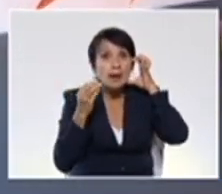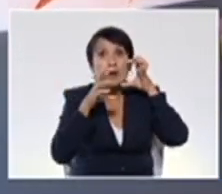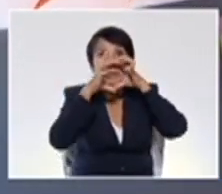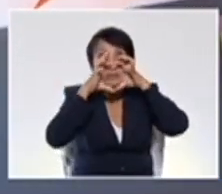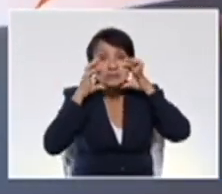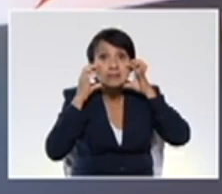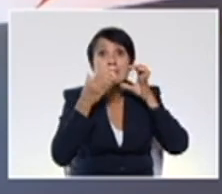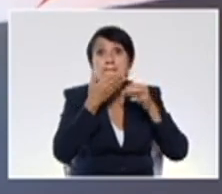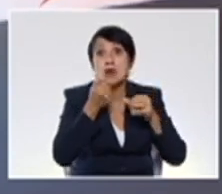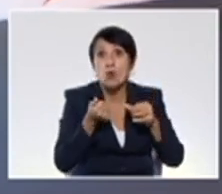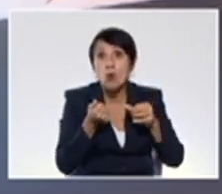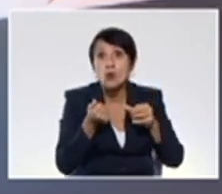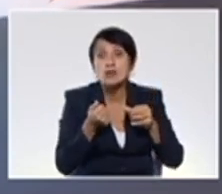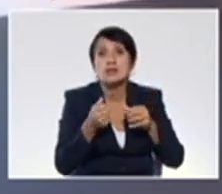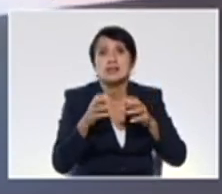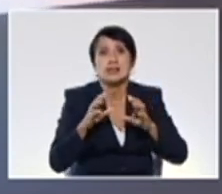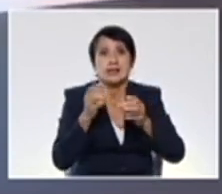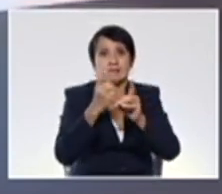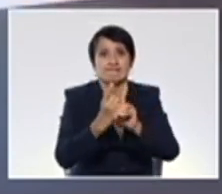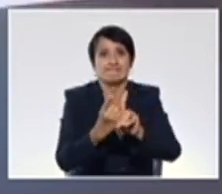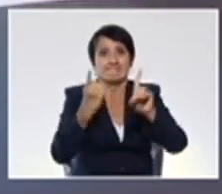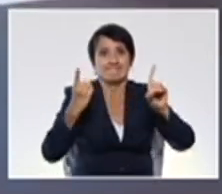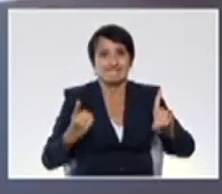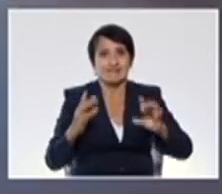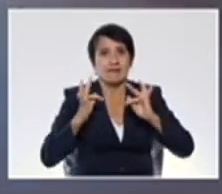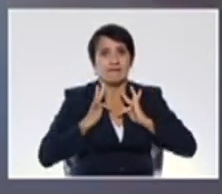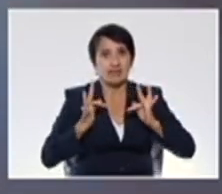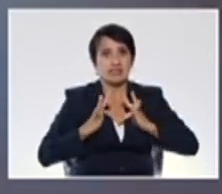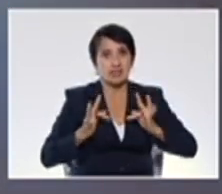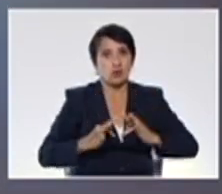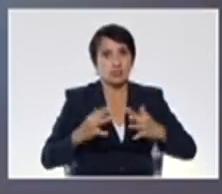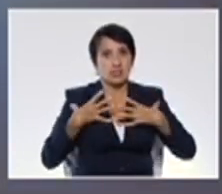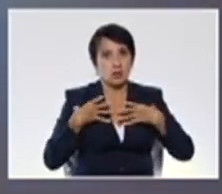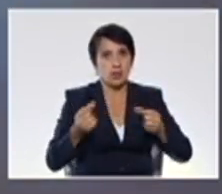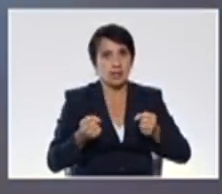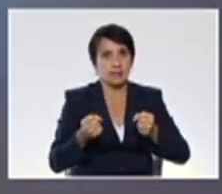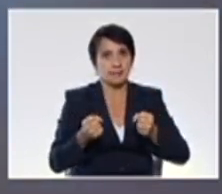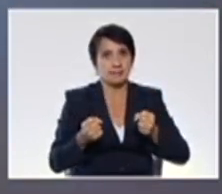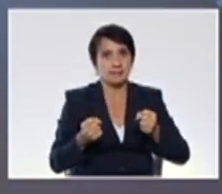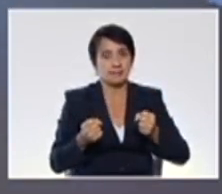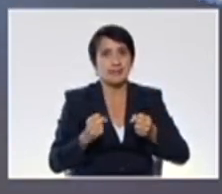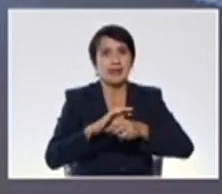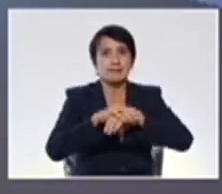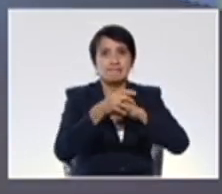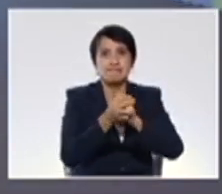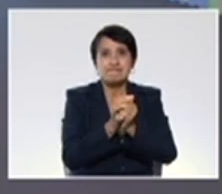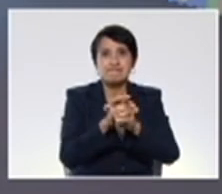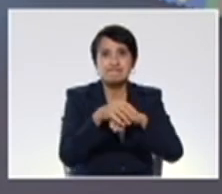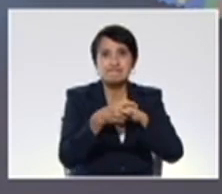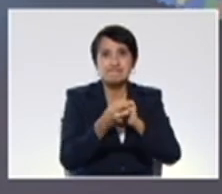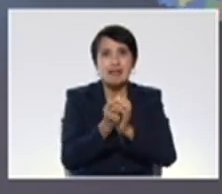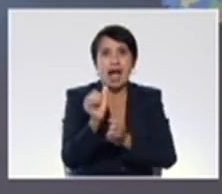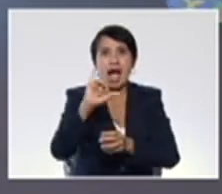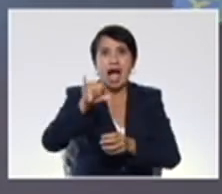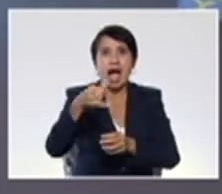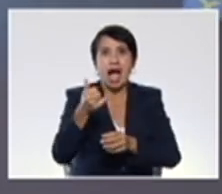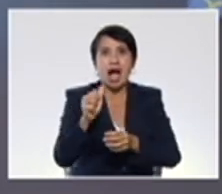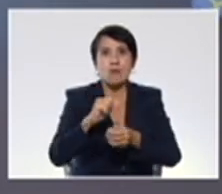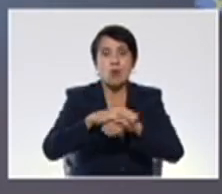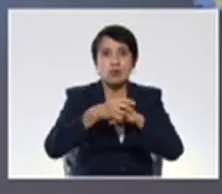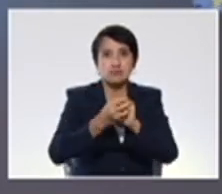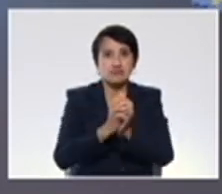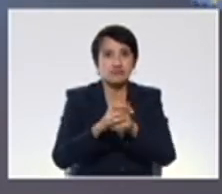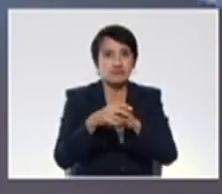La segunda medida, mantener el distanciamiento físico saludable. Y la tercera, lavarse las manos con agua y con